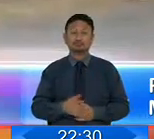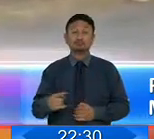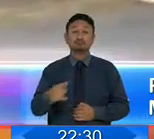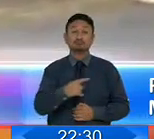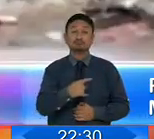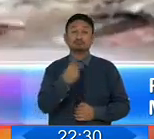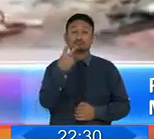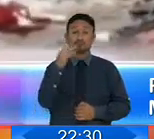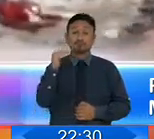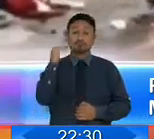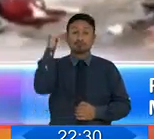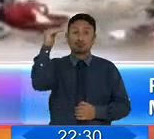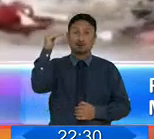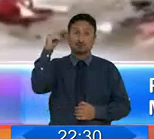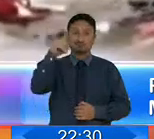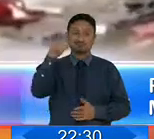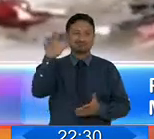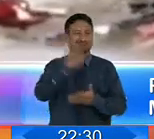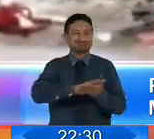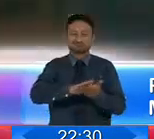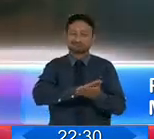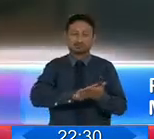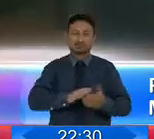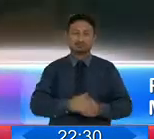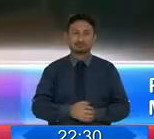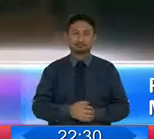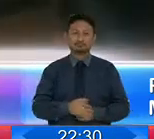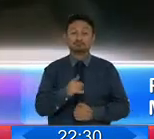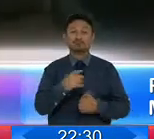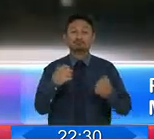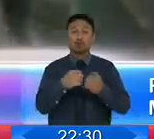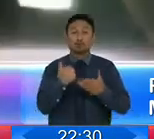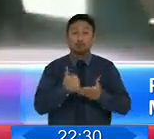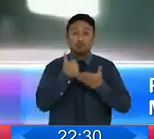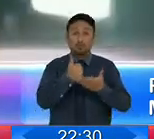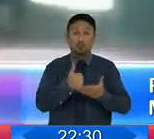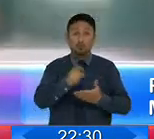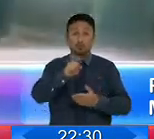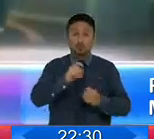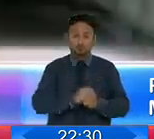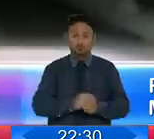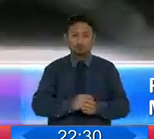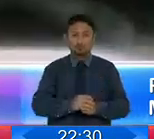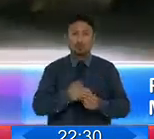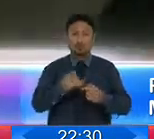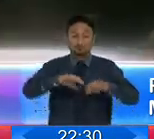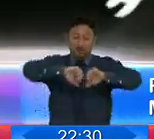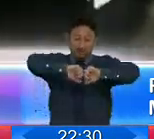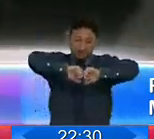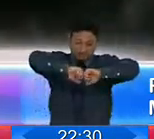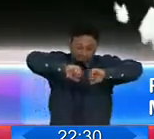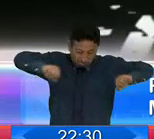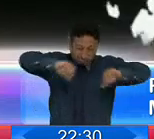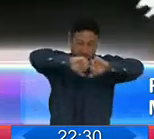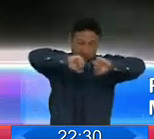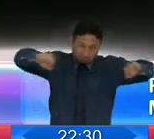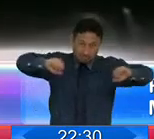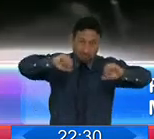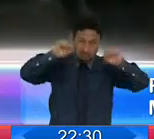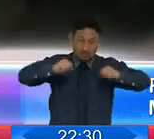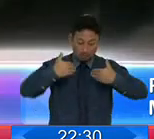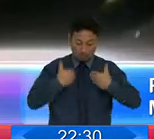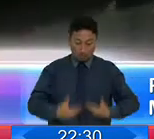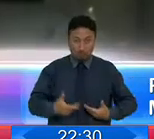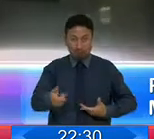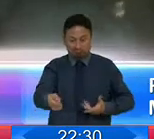de dos pisos quedó totalmente destruido. Equipos de rescate tuvieron que realizar trabajos de extricación vehicular para recuperar